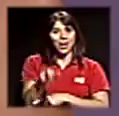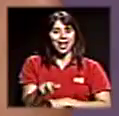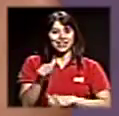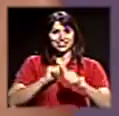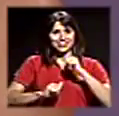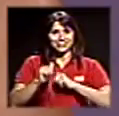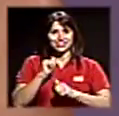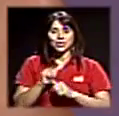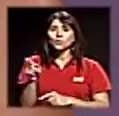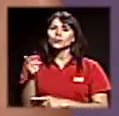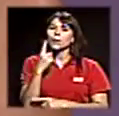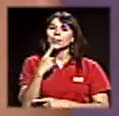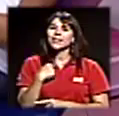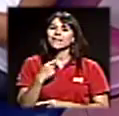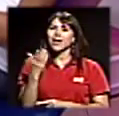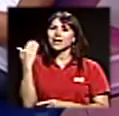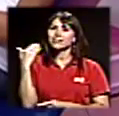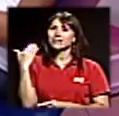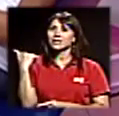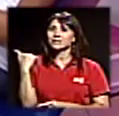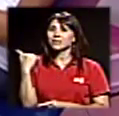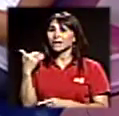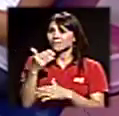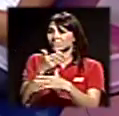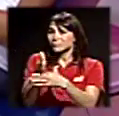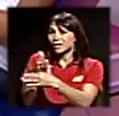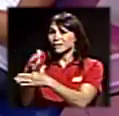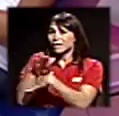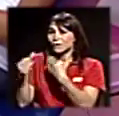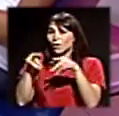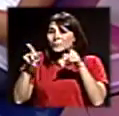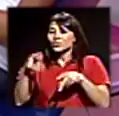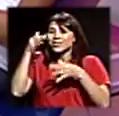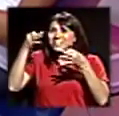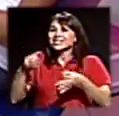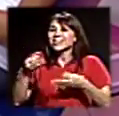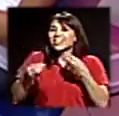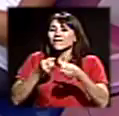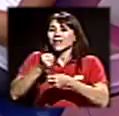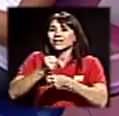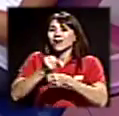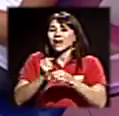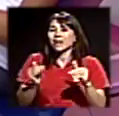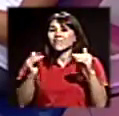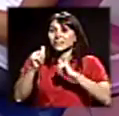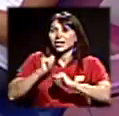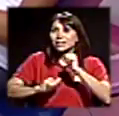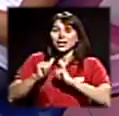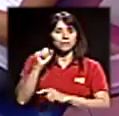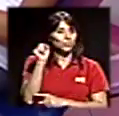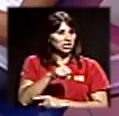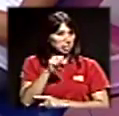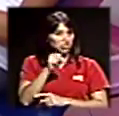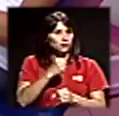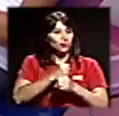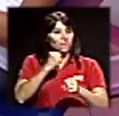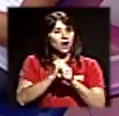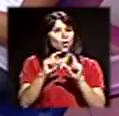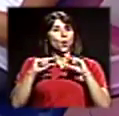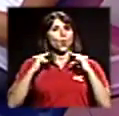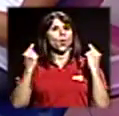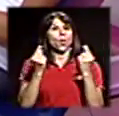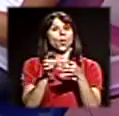me comentabas antes que lo deciden entre todos, lo que van a trabajar a nivel teatral. Sí, es una creación colectiva, todo se convierte en un trabajo